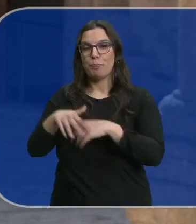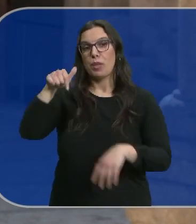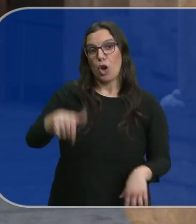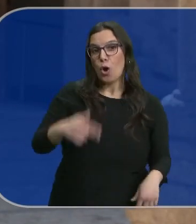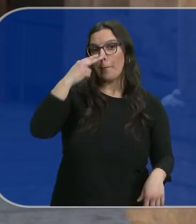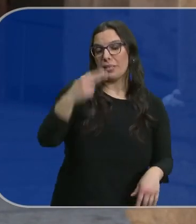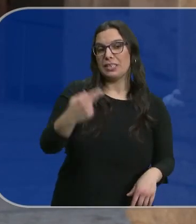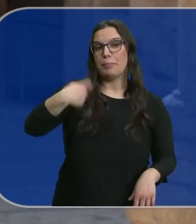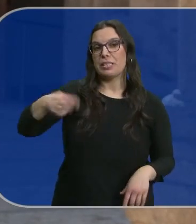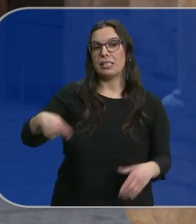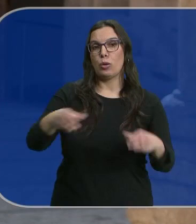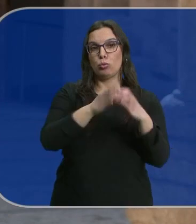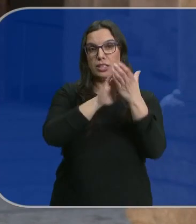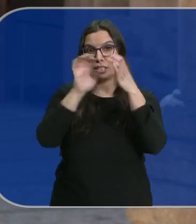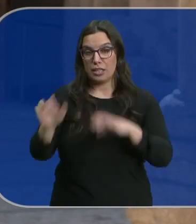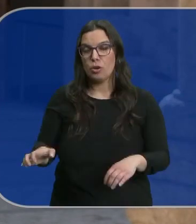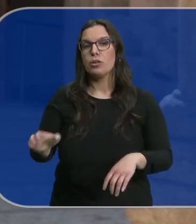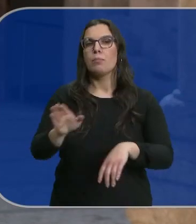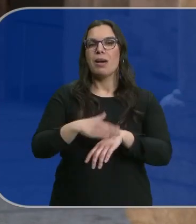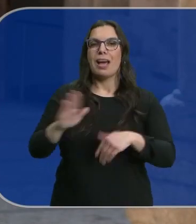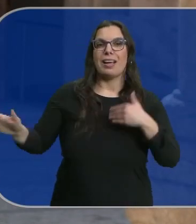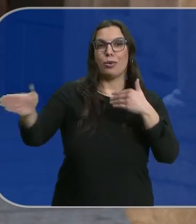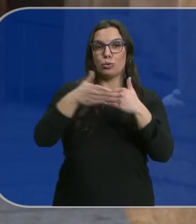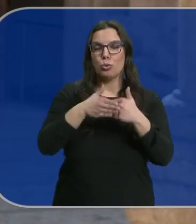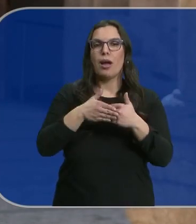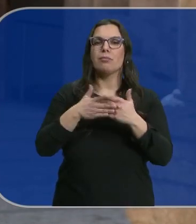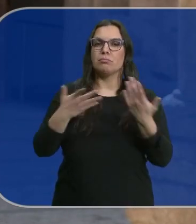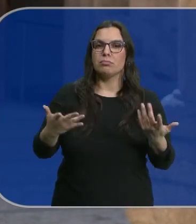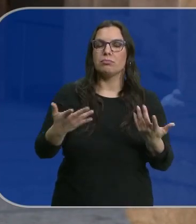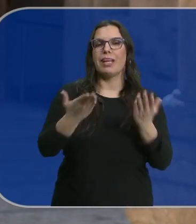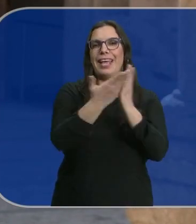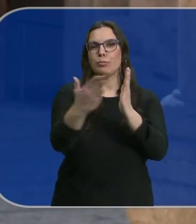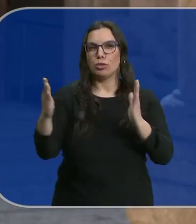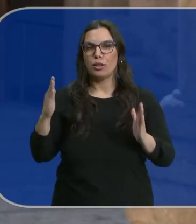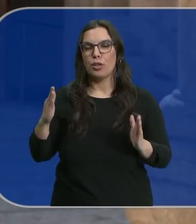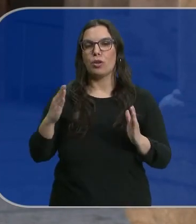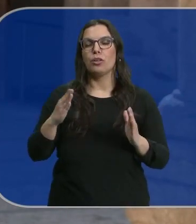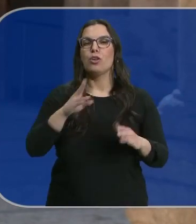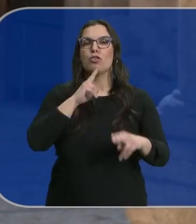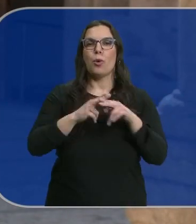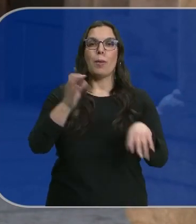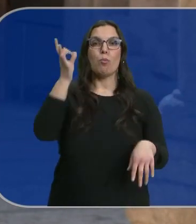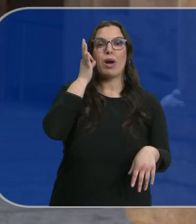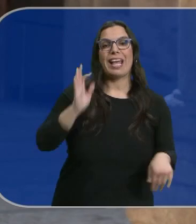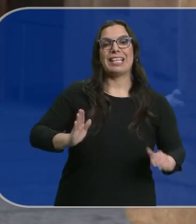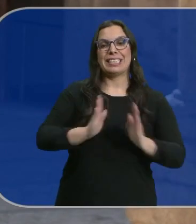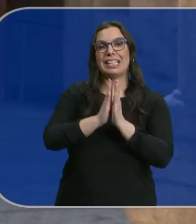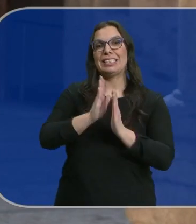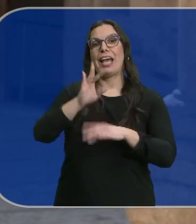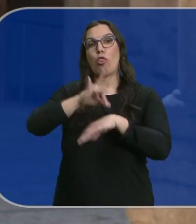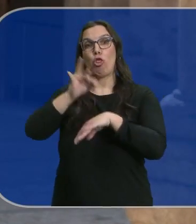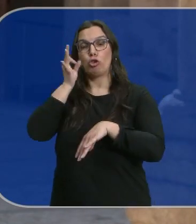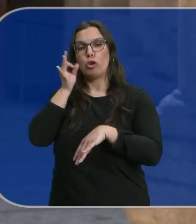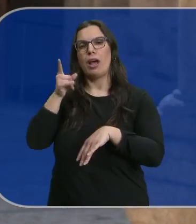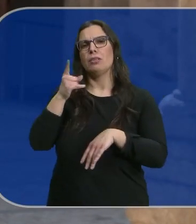visita del presidente de la Junta de Castilla y León para su clausura en una exposición Mujer Santa y Doctora que han visitado más de